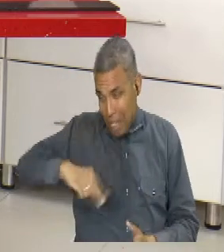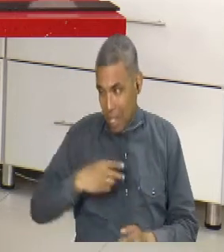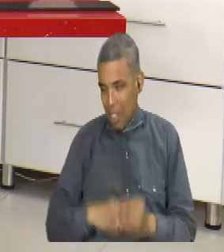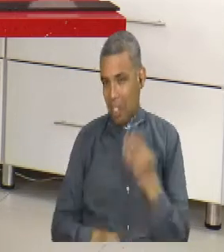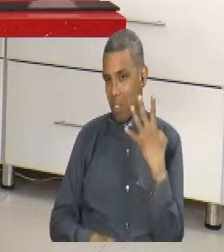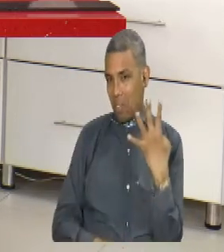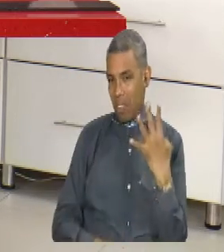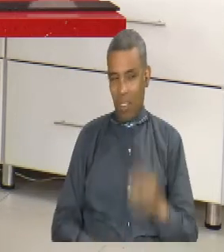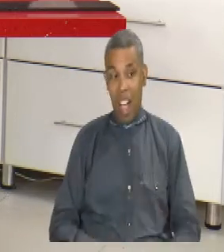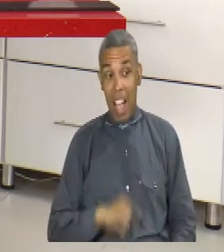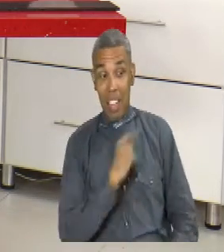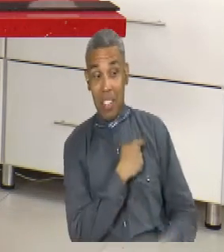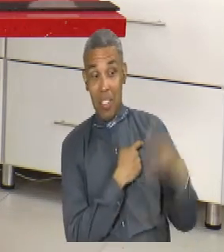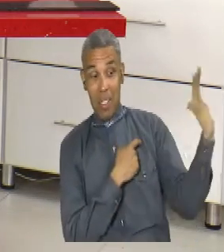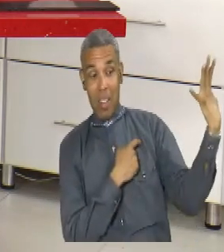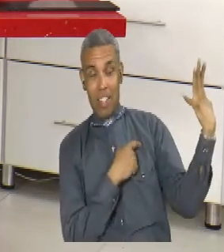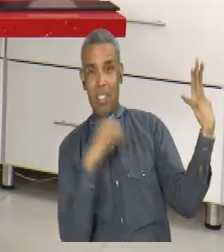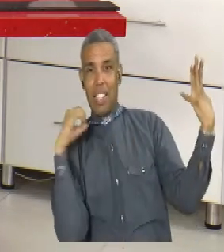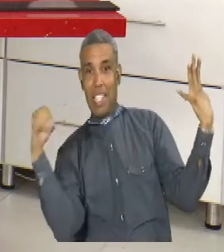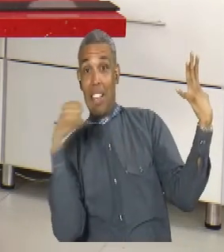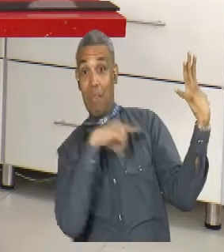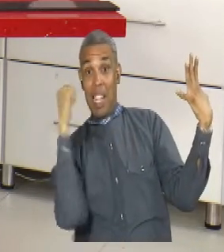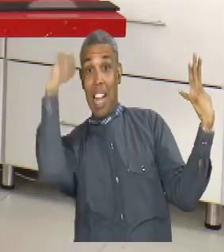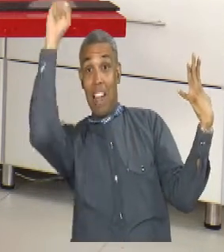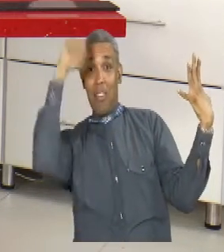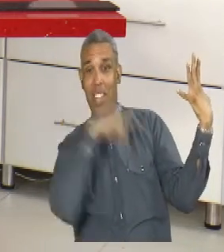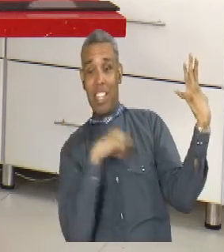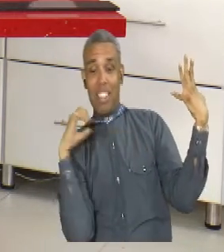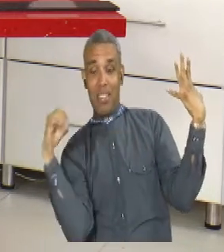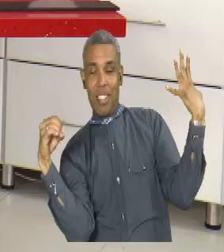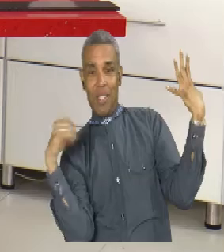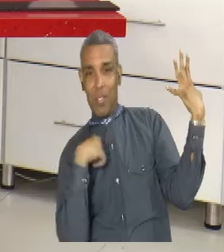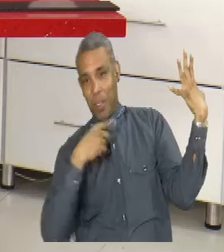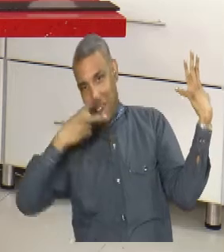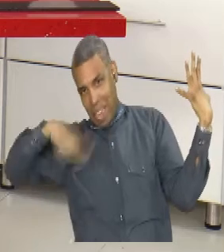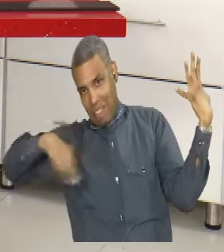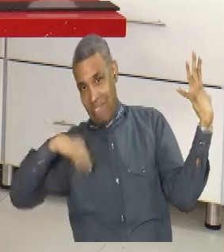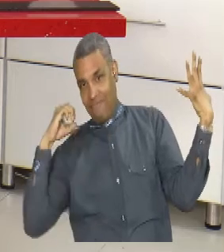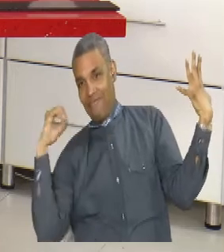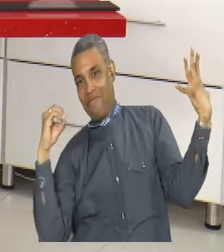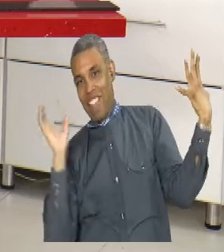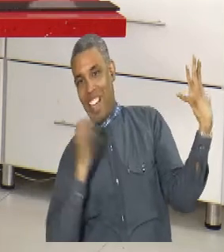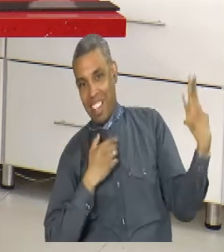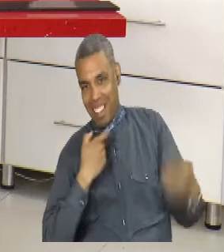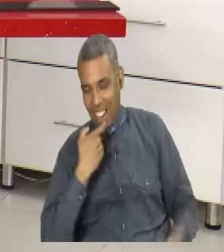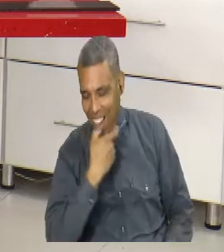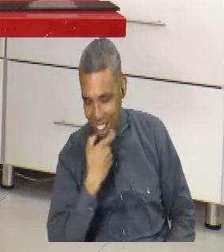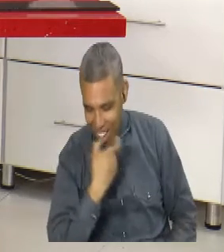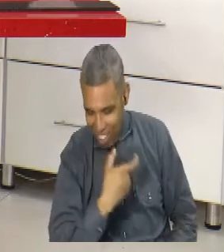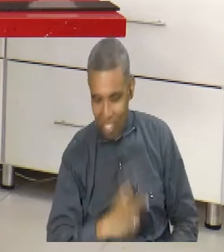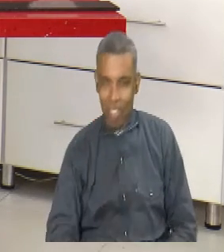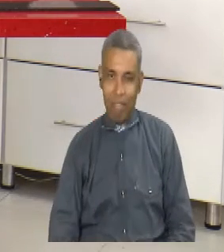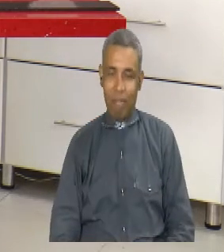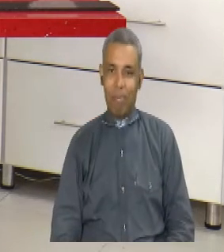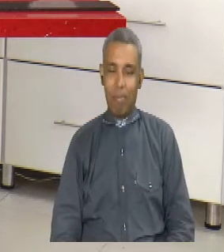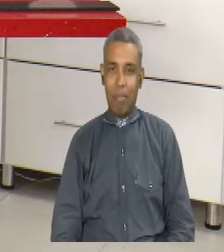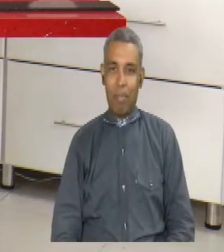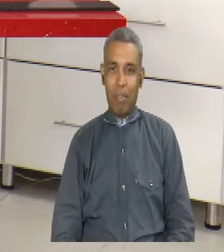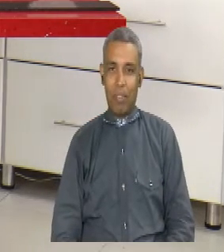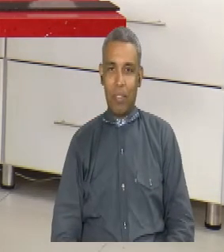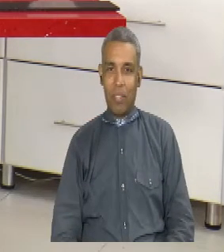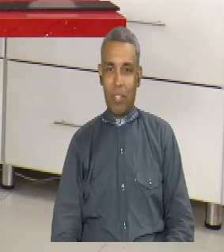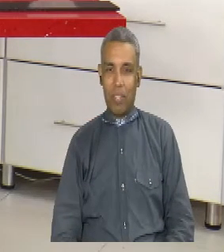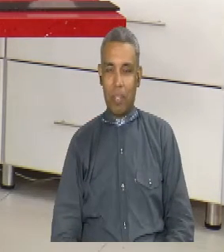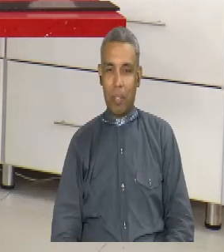4-0. Voy ganando. Bueno, acá pues nuestras papas ya se ven un poco mejor. Voy